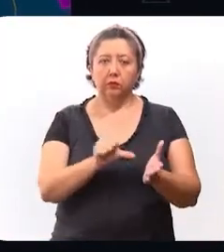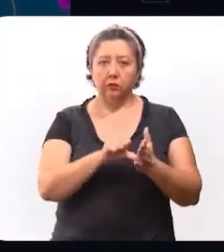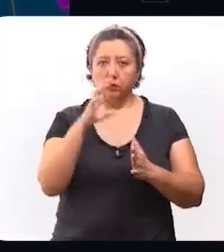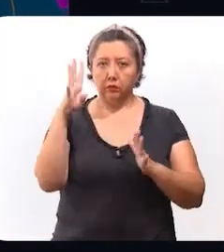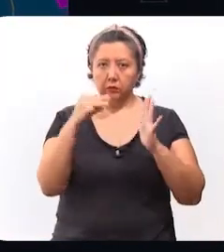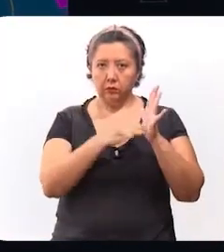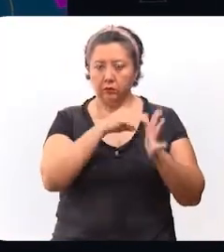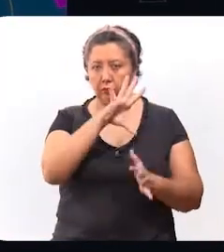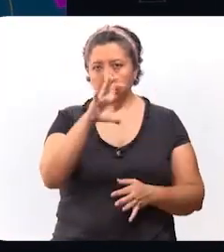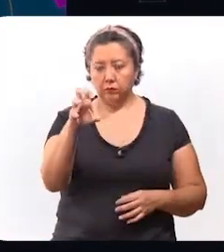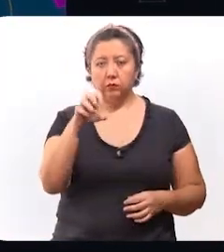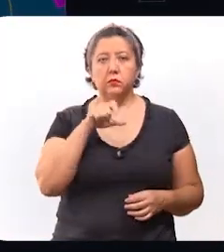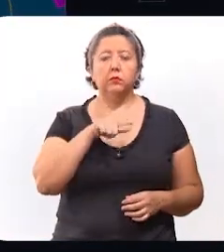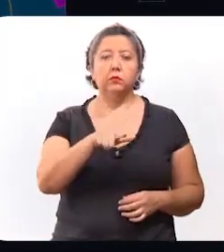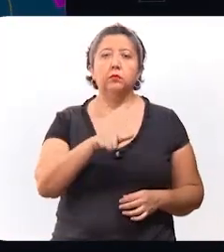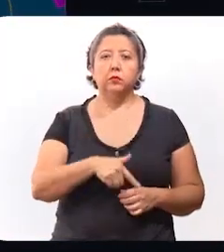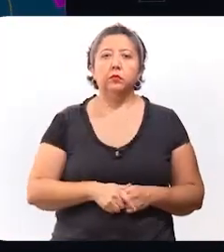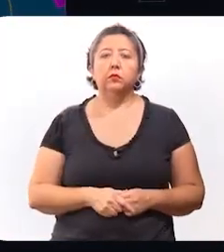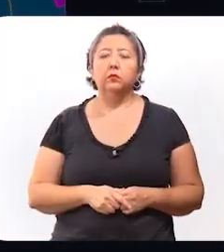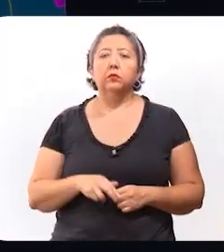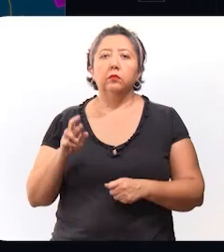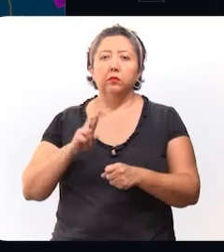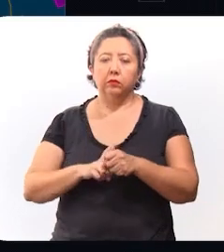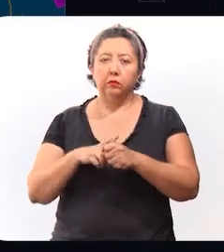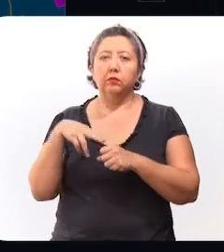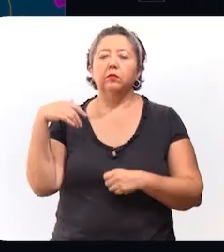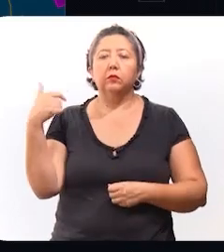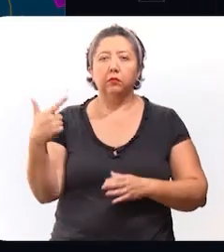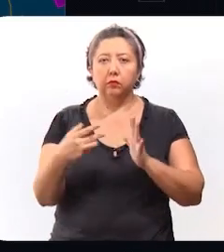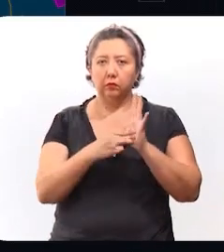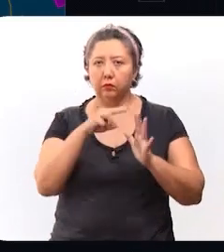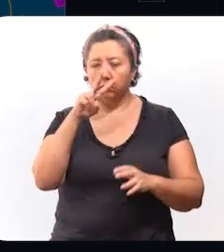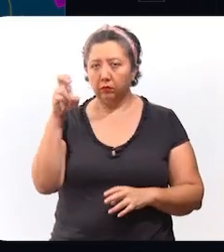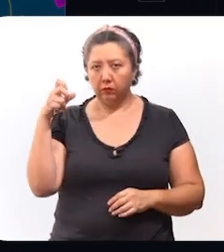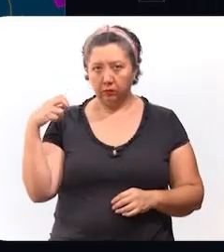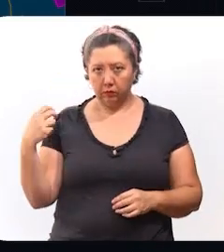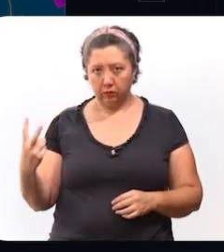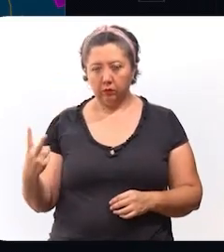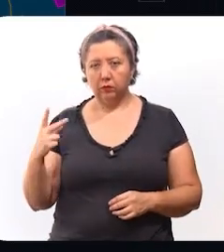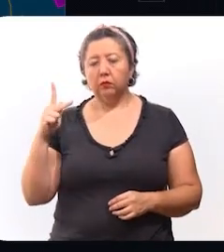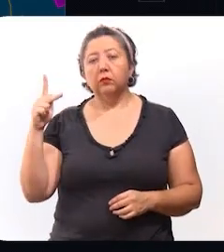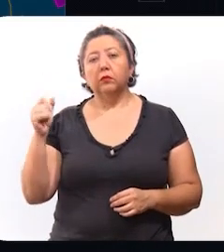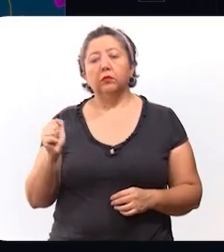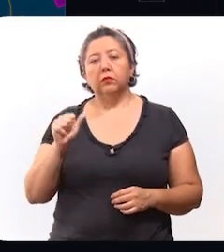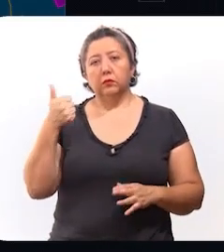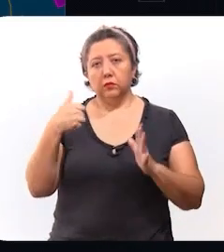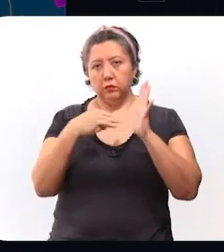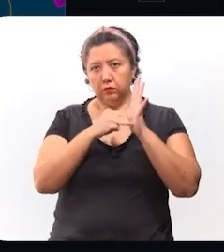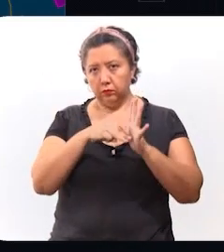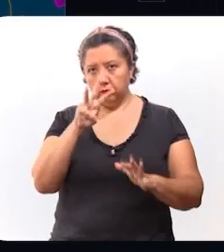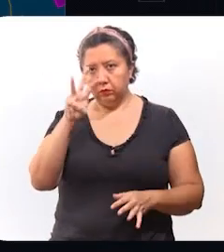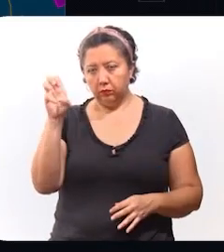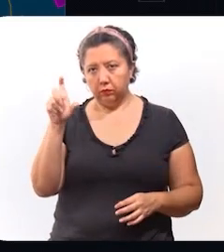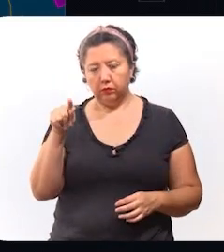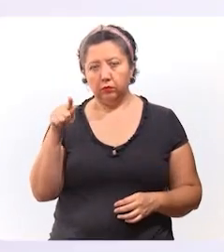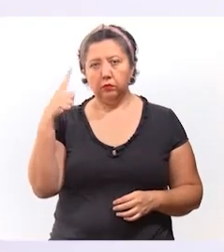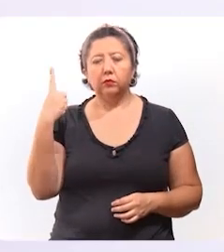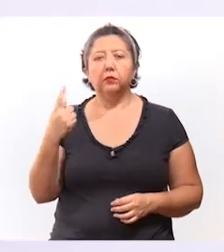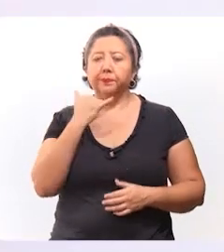centro 4.517, en la zona sur 7.202 y en la zona poniente